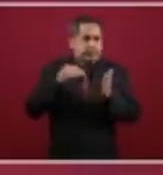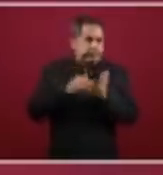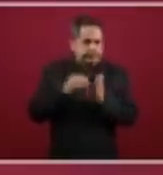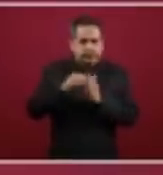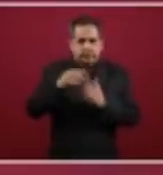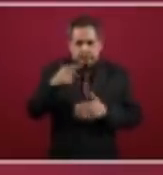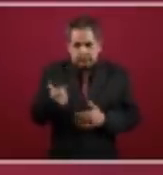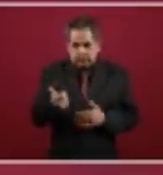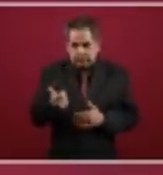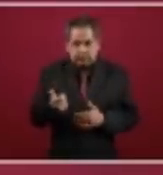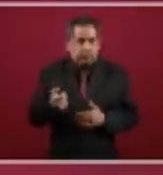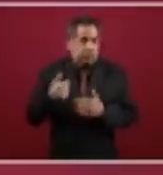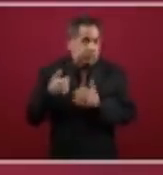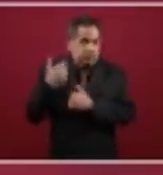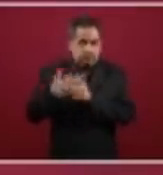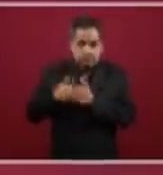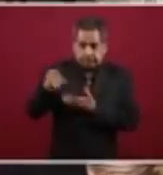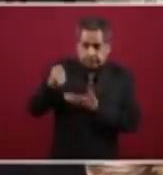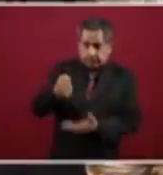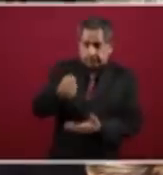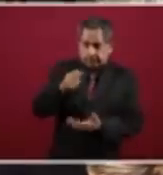120 mil millones de pesos. Y para el presupuesto